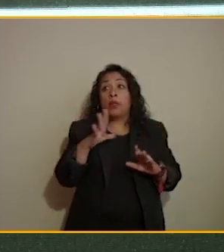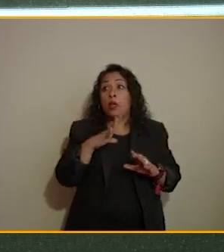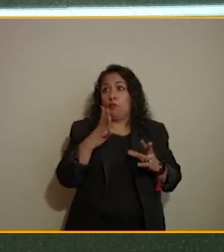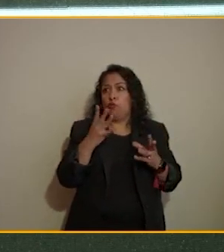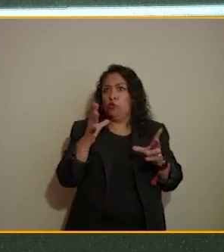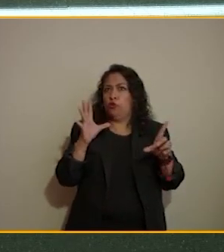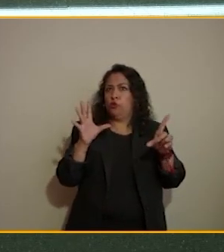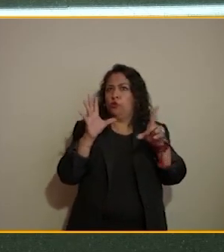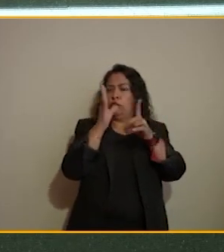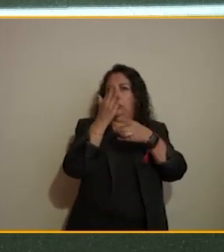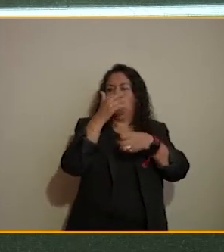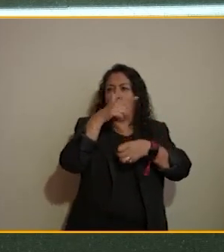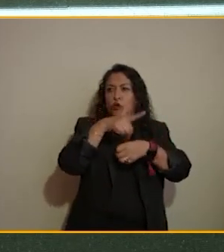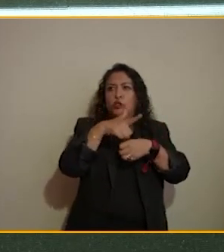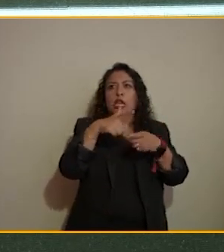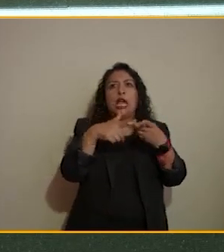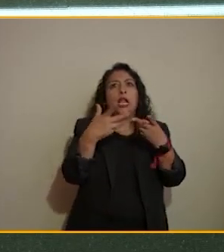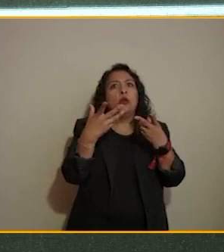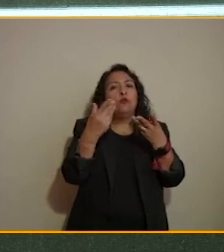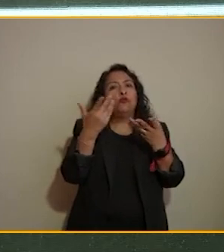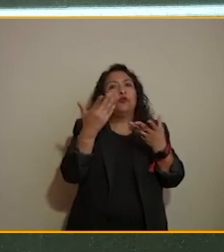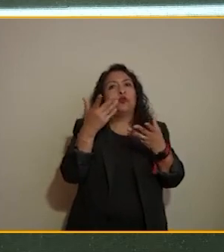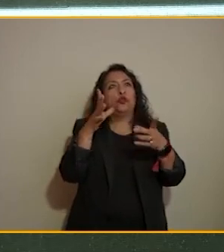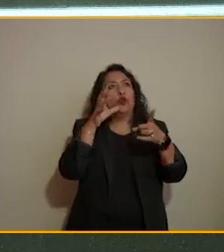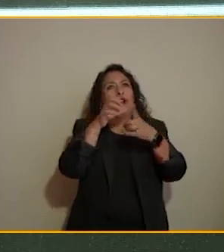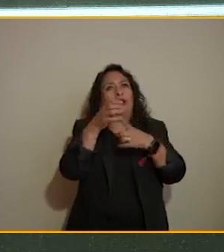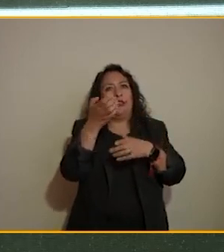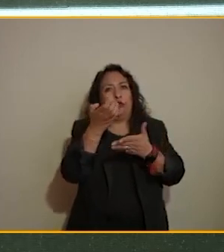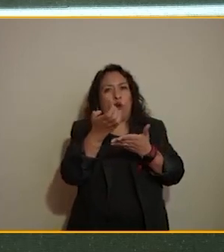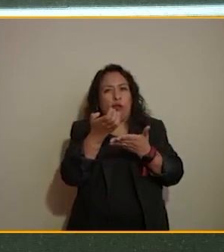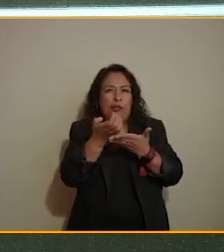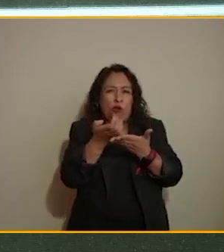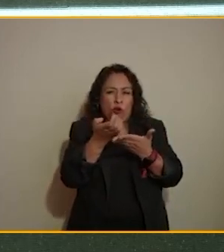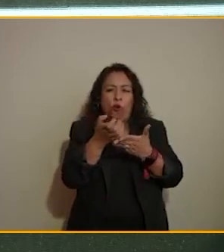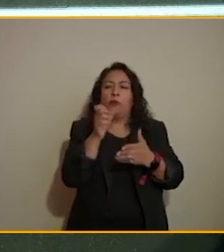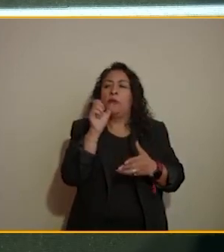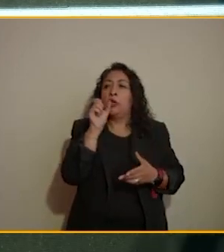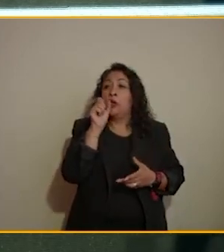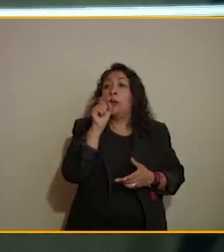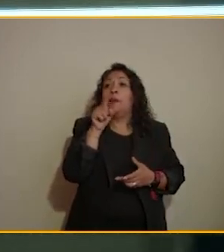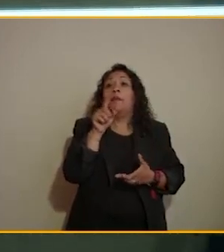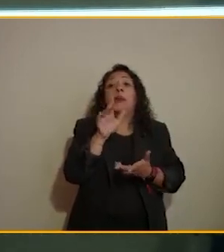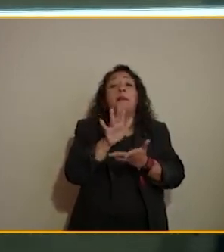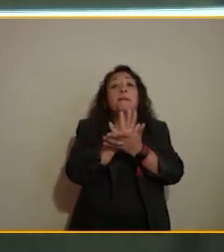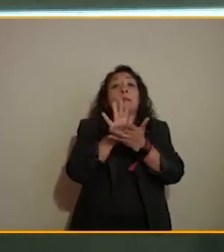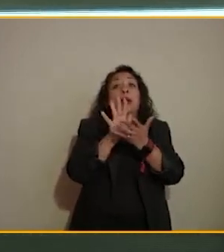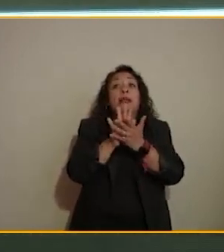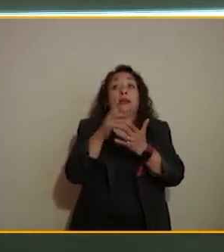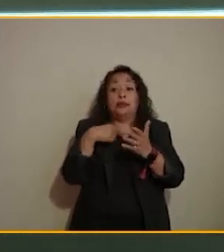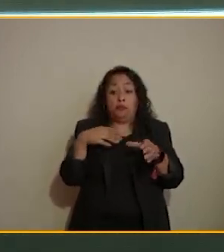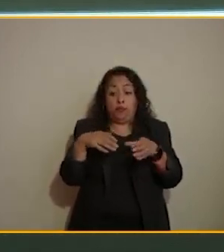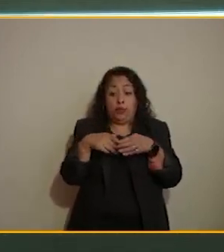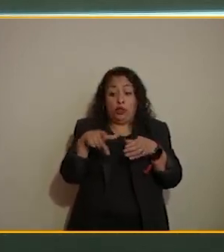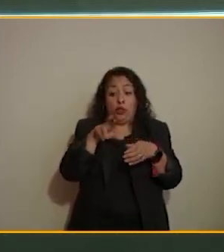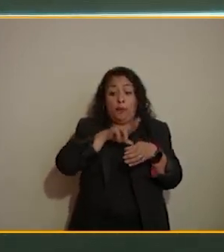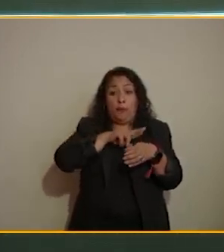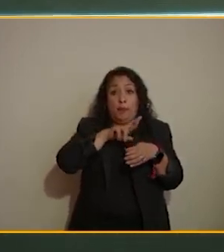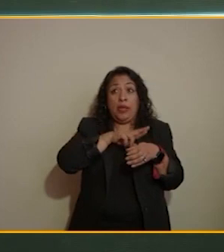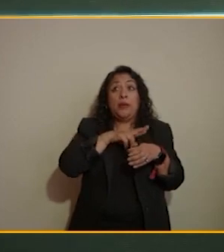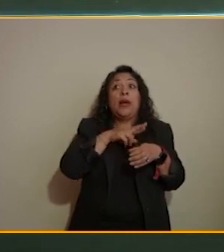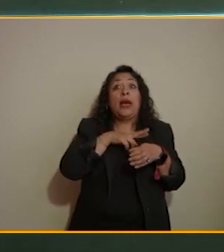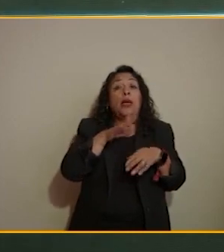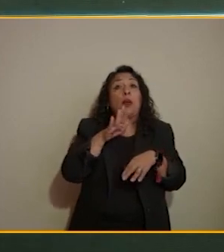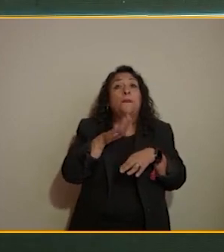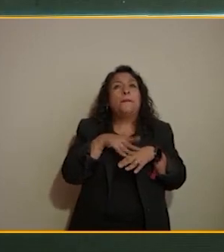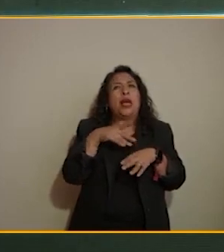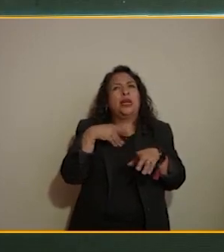muchísimos retos sociales, muchísimos retos económicos y también quiere decir que la participación de nuestro sector privado está mucho